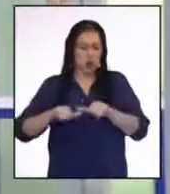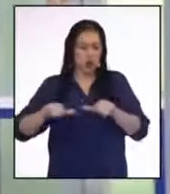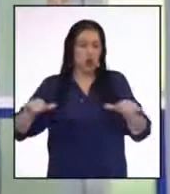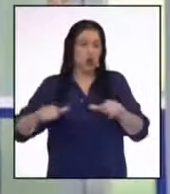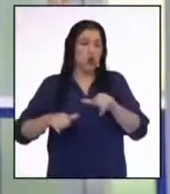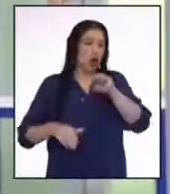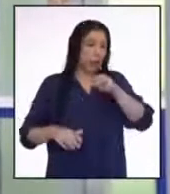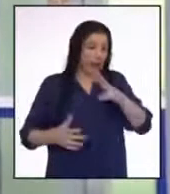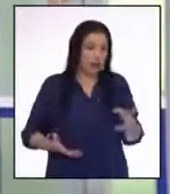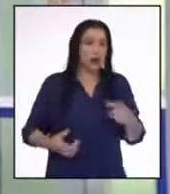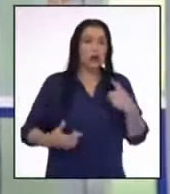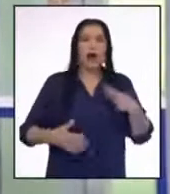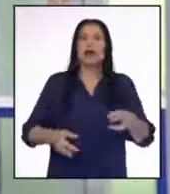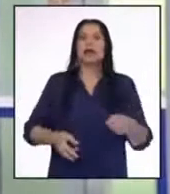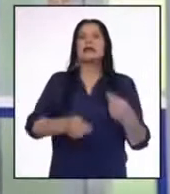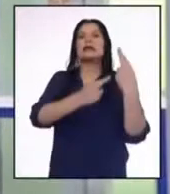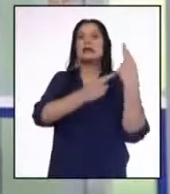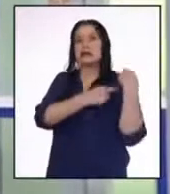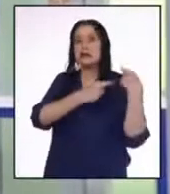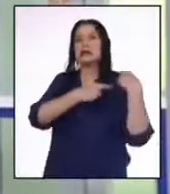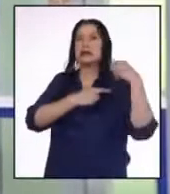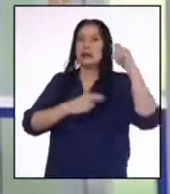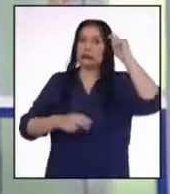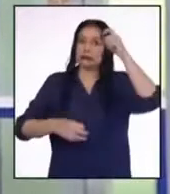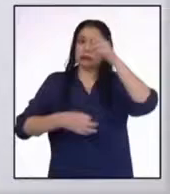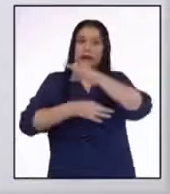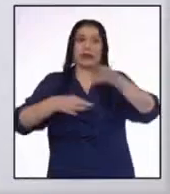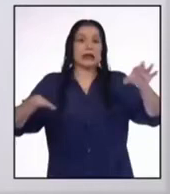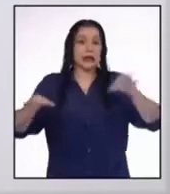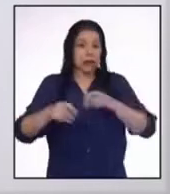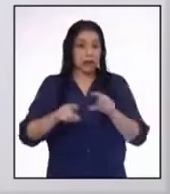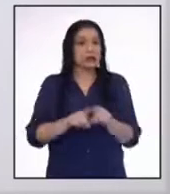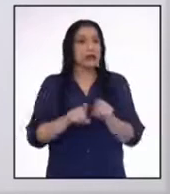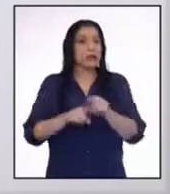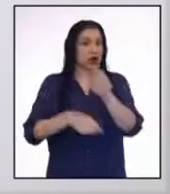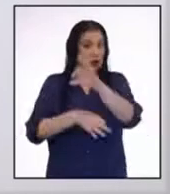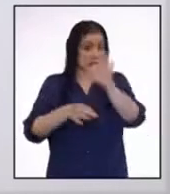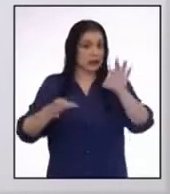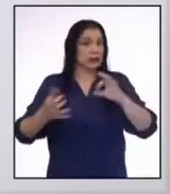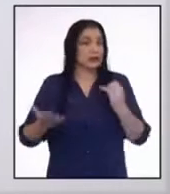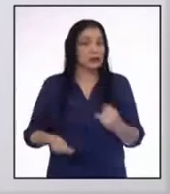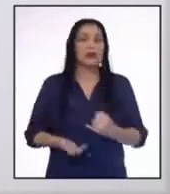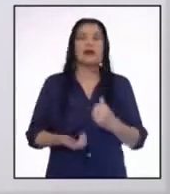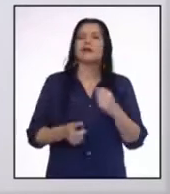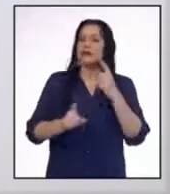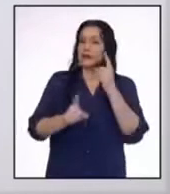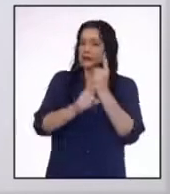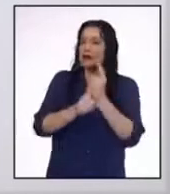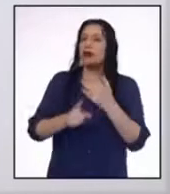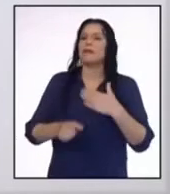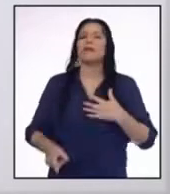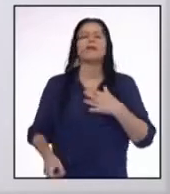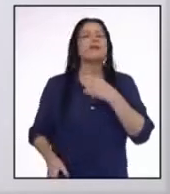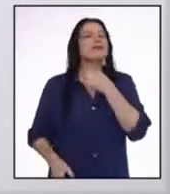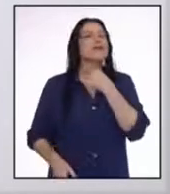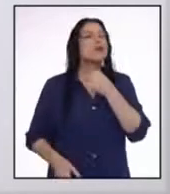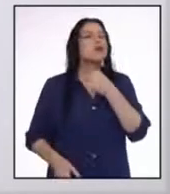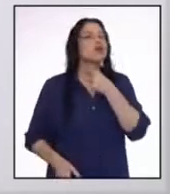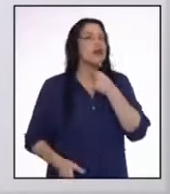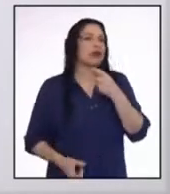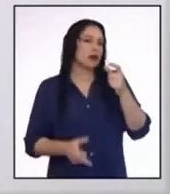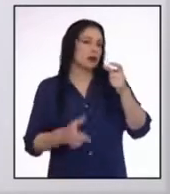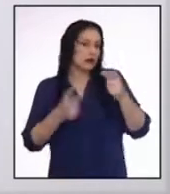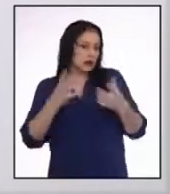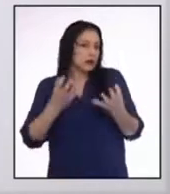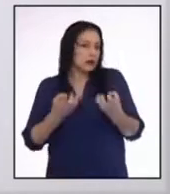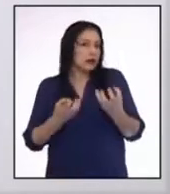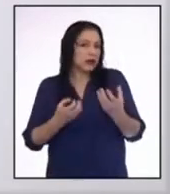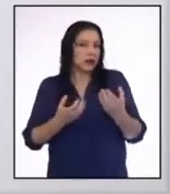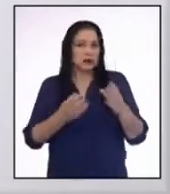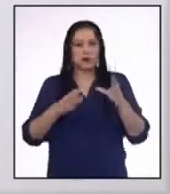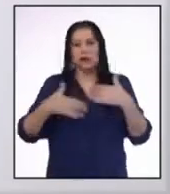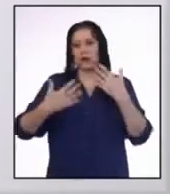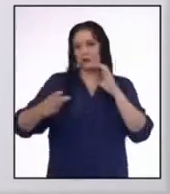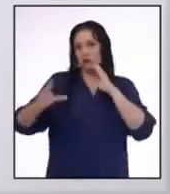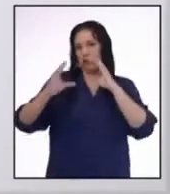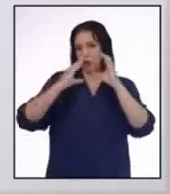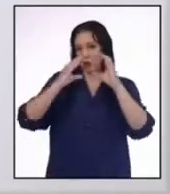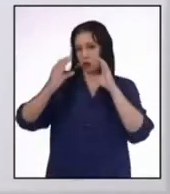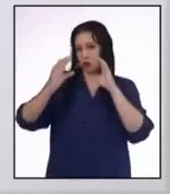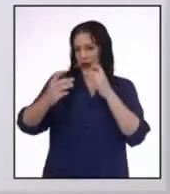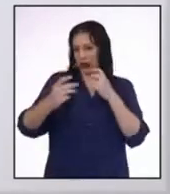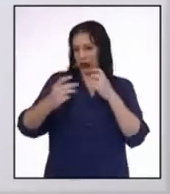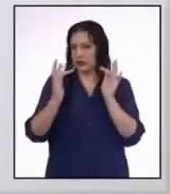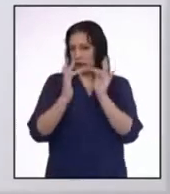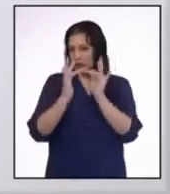Gran responsabilidad la de las y los ingenieros y arquitectos. Así es. Me encantaría que los que deseen se comuniquen con